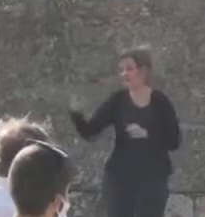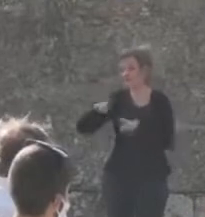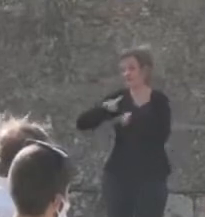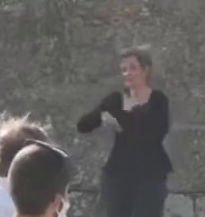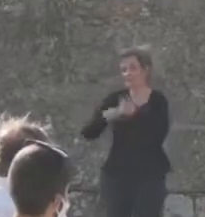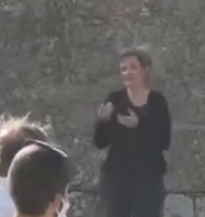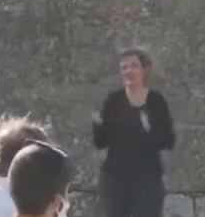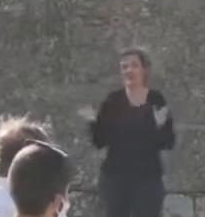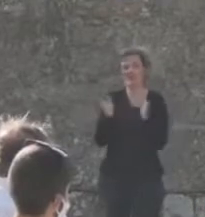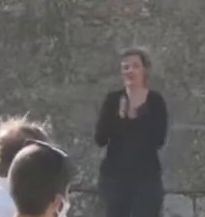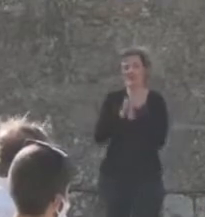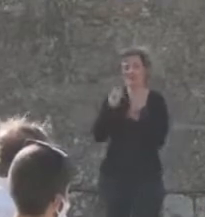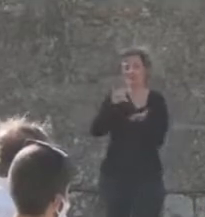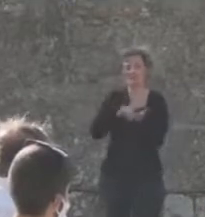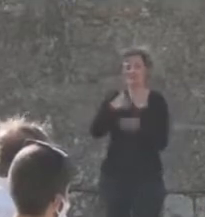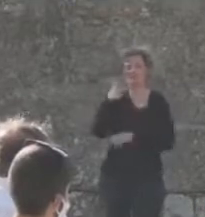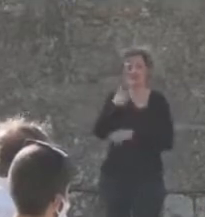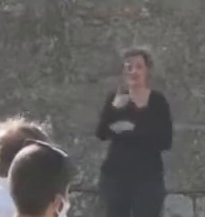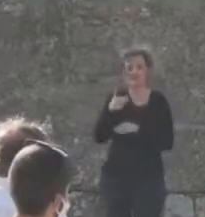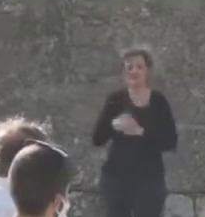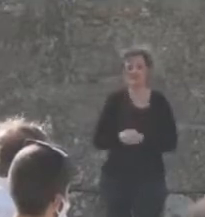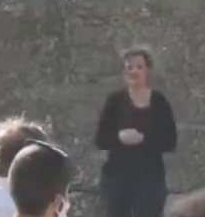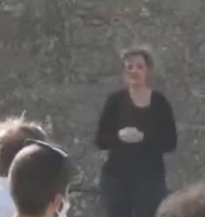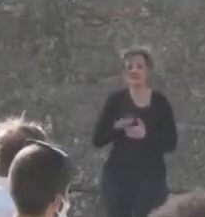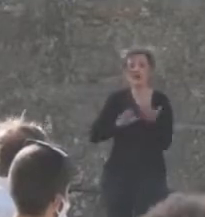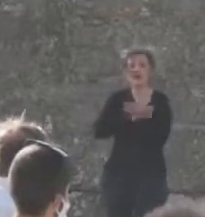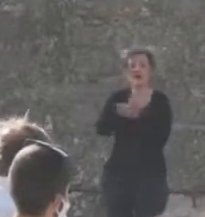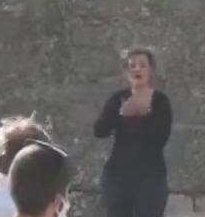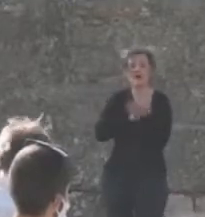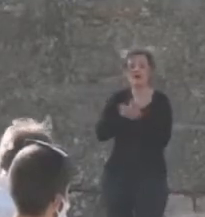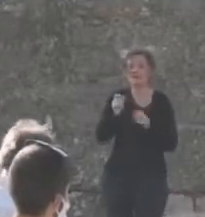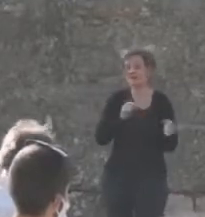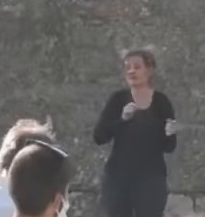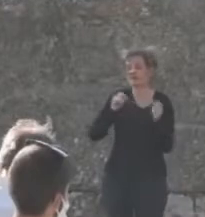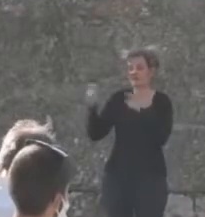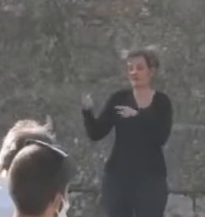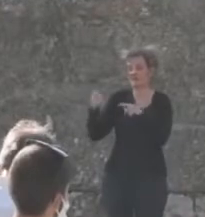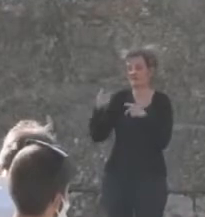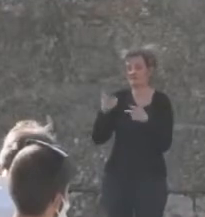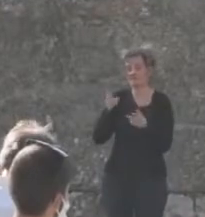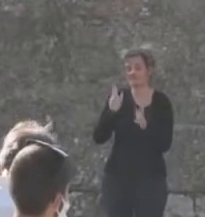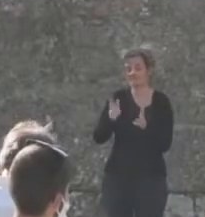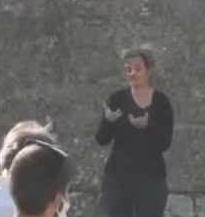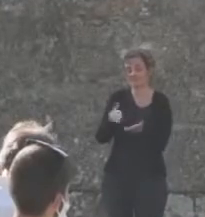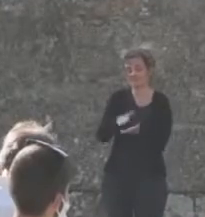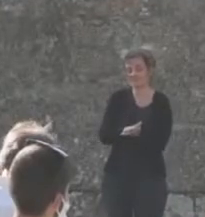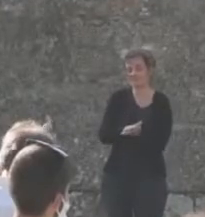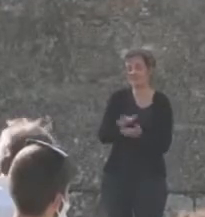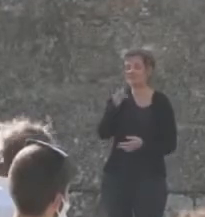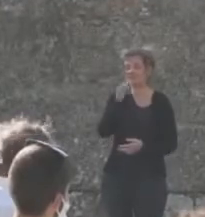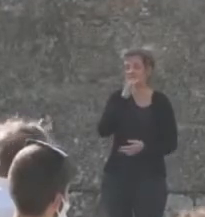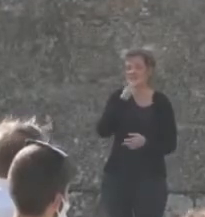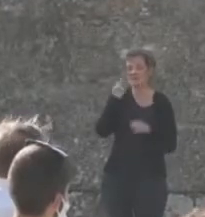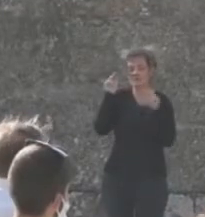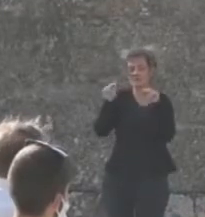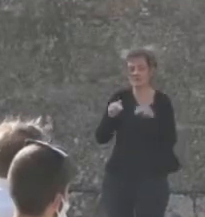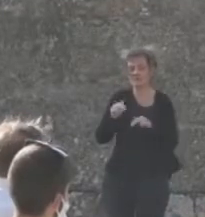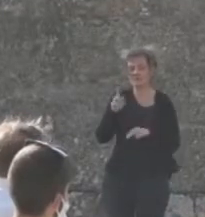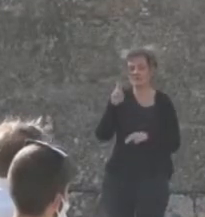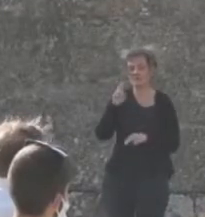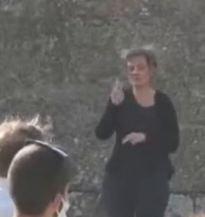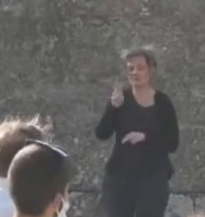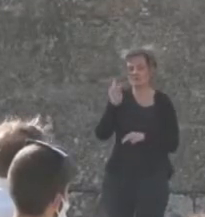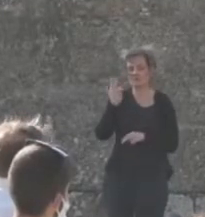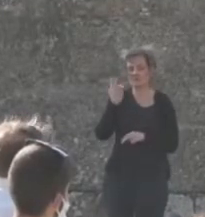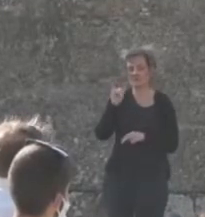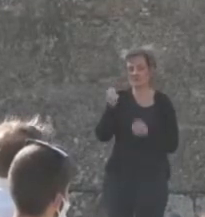dos compañeiros fusilados. Falouse de trasladar os restos do alcalde que aínda a día de hoxe están no panteón da familia Ruti,